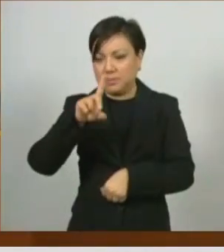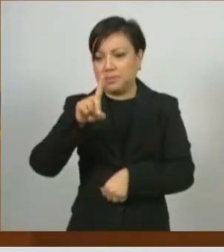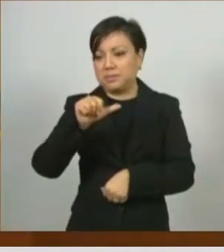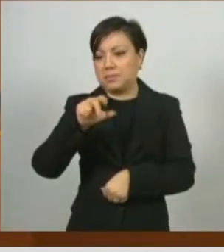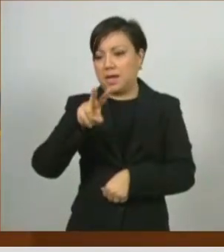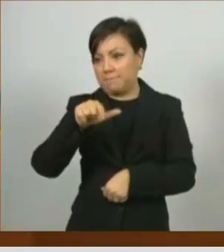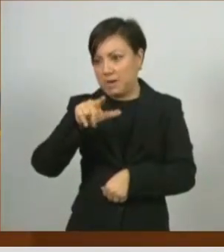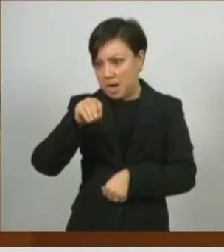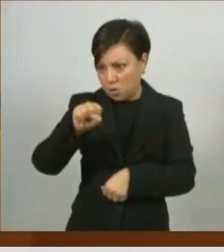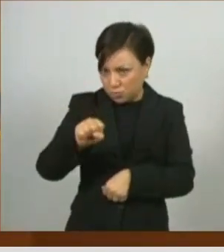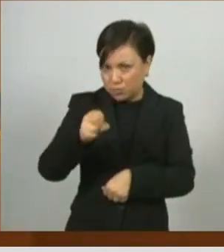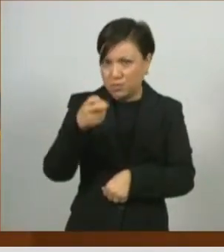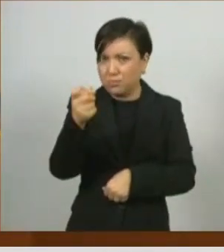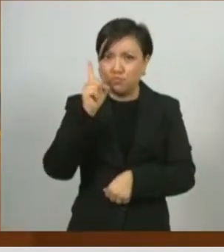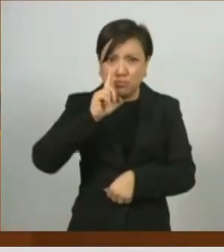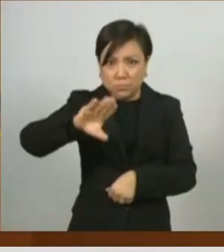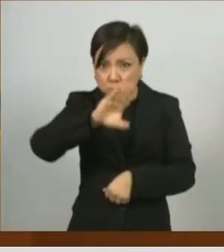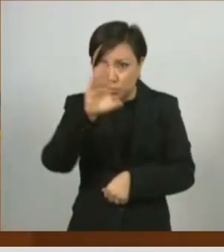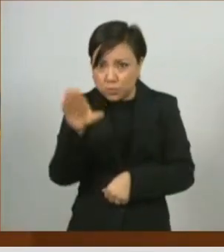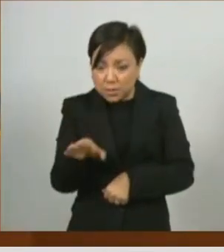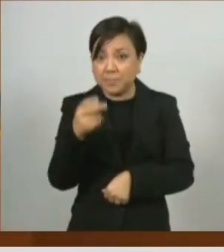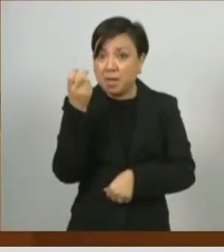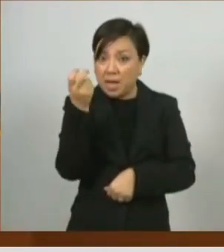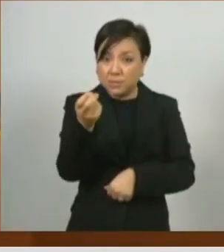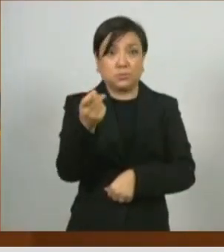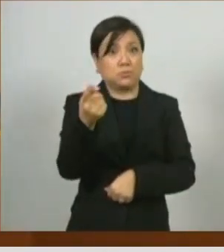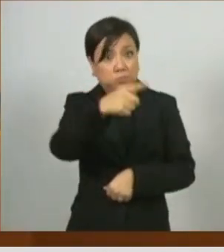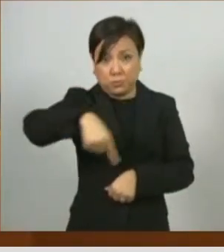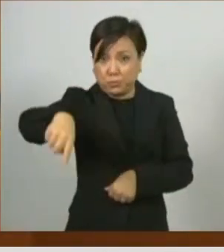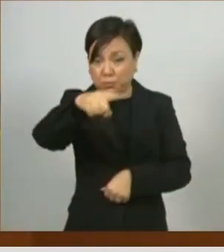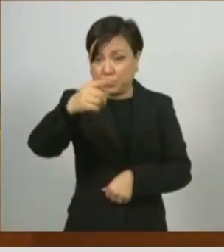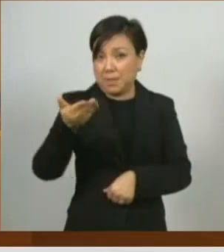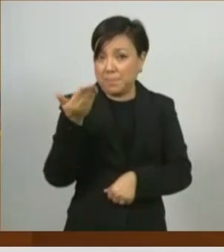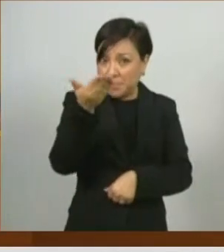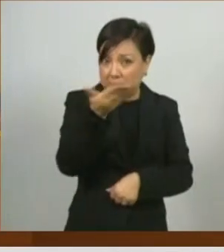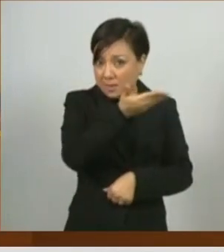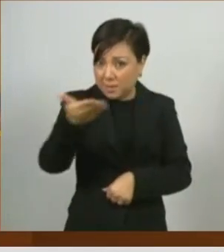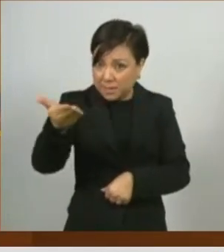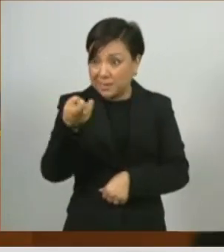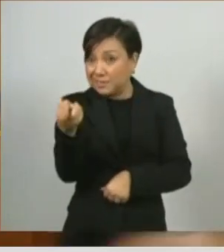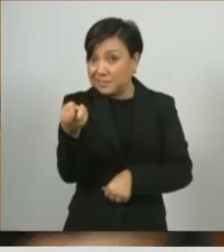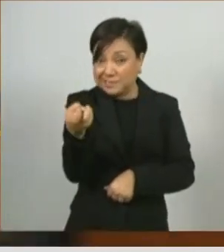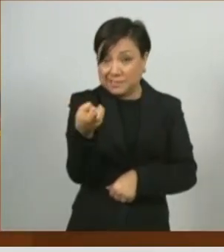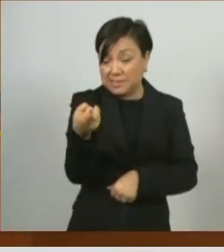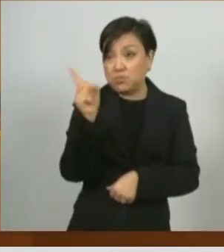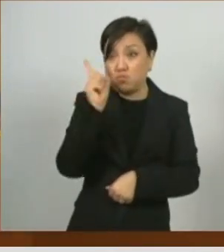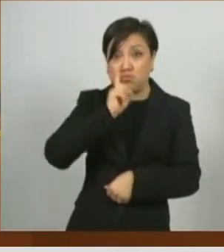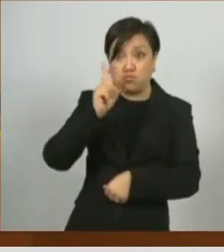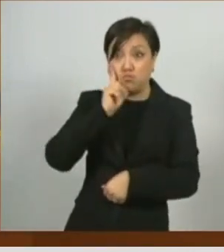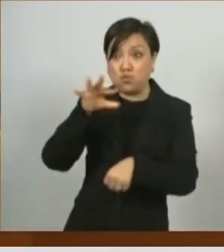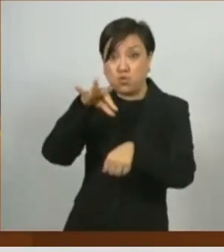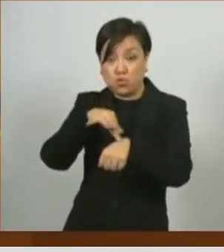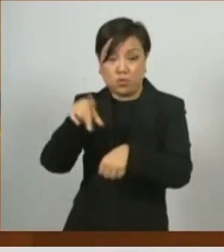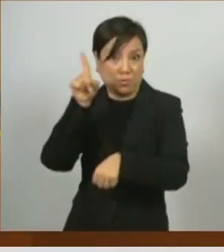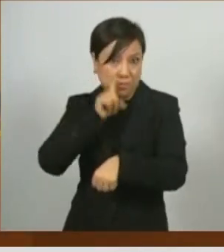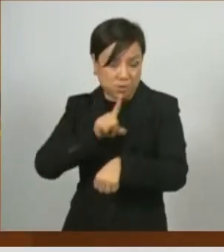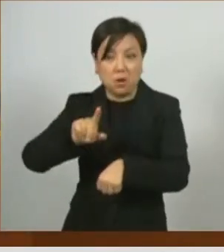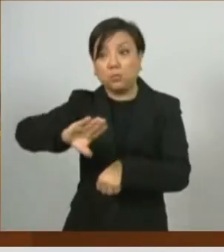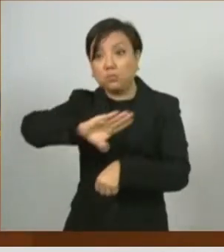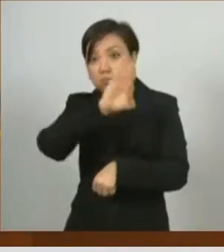todos ustedes el apoyo para para que esta lamentable muerte de la doctora